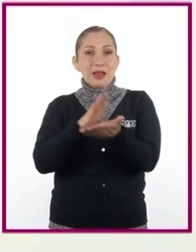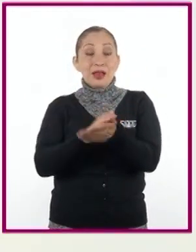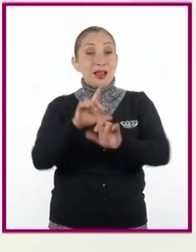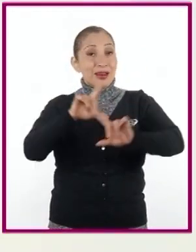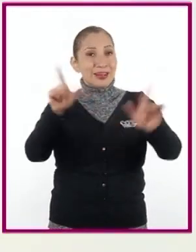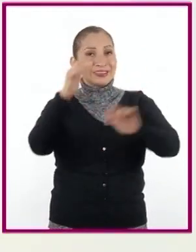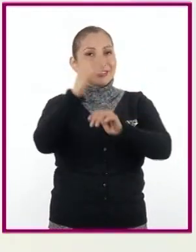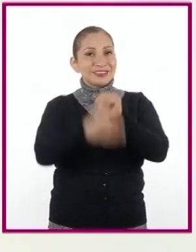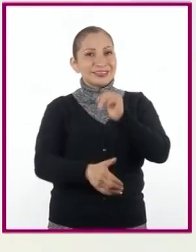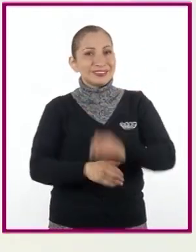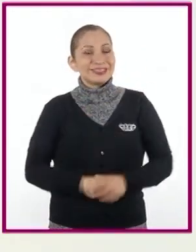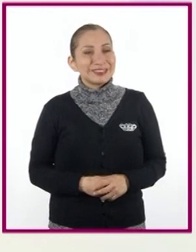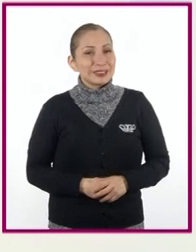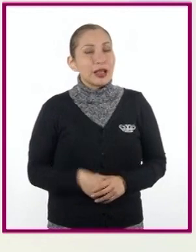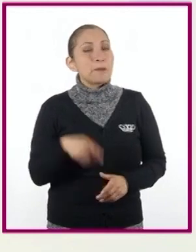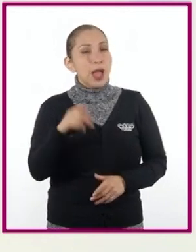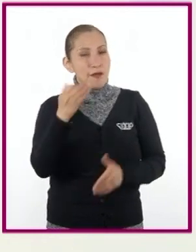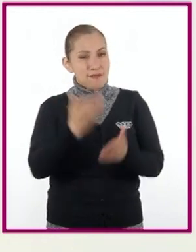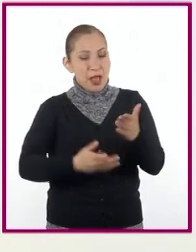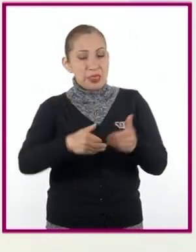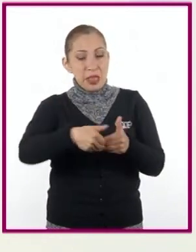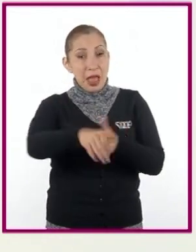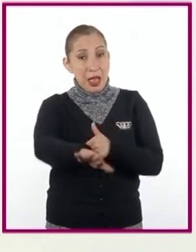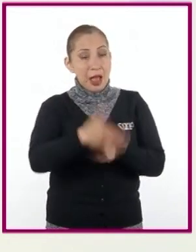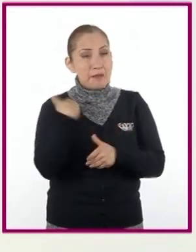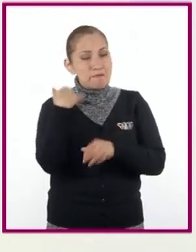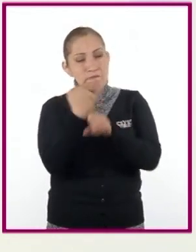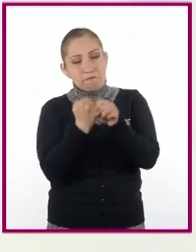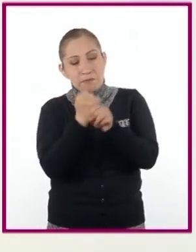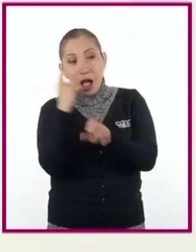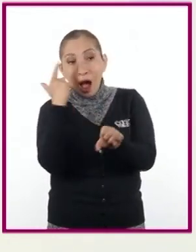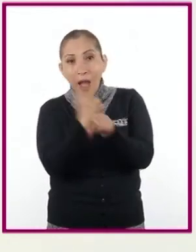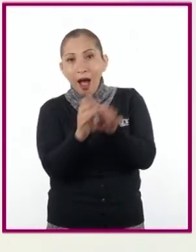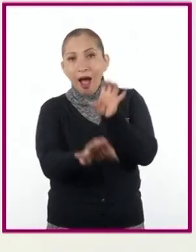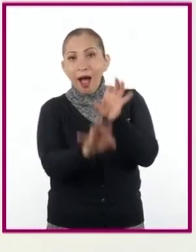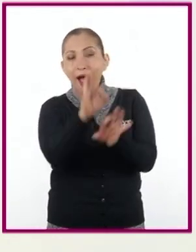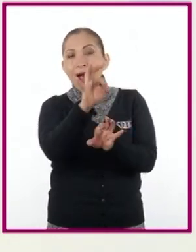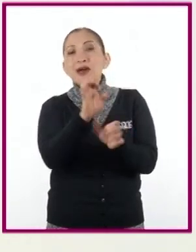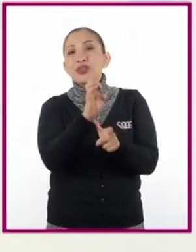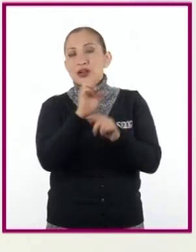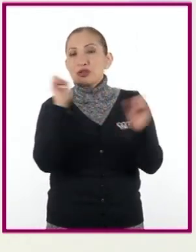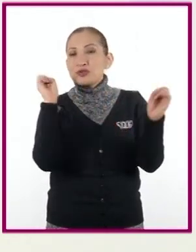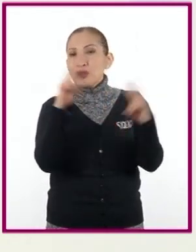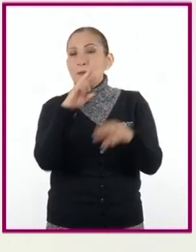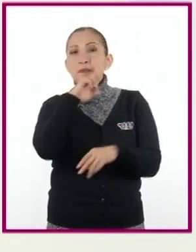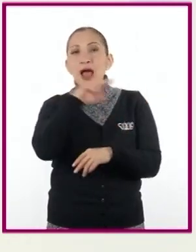Listo, terminamos. Pero aún nos queda mucho por explorar y descubrir. Así que nos